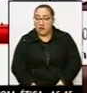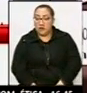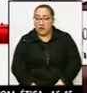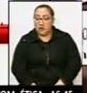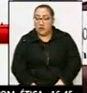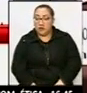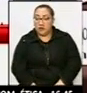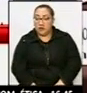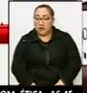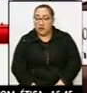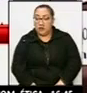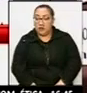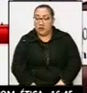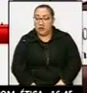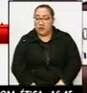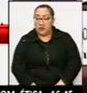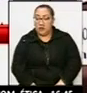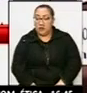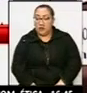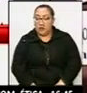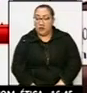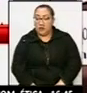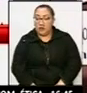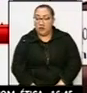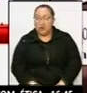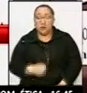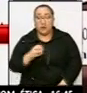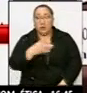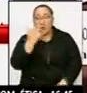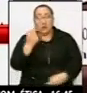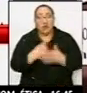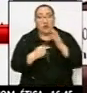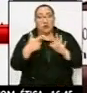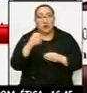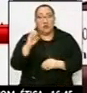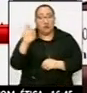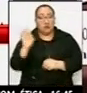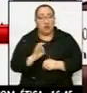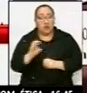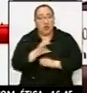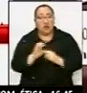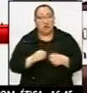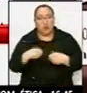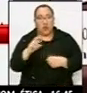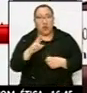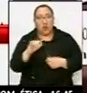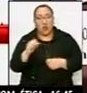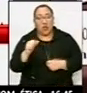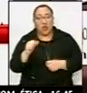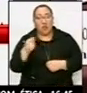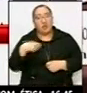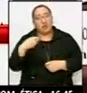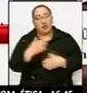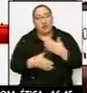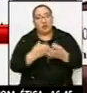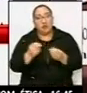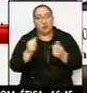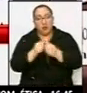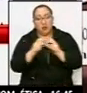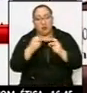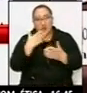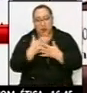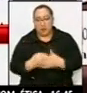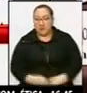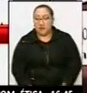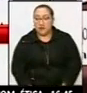nos olvidemos que ese 70% en Cajamarca es zona rural y del campo y necesitamos avanzar mucho en ese tema.